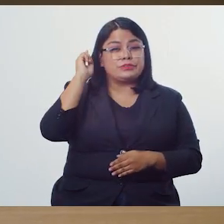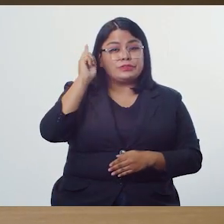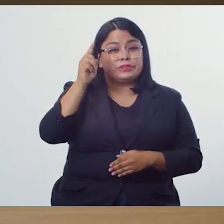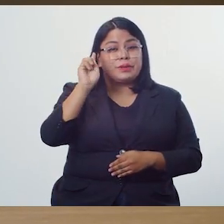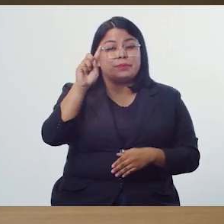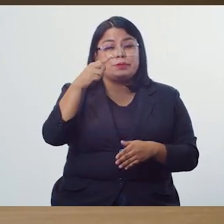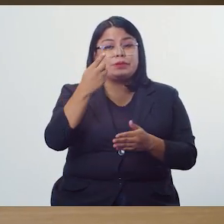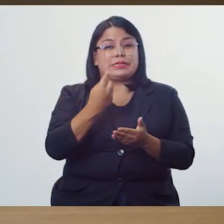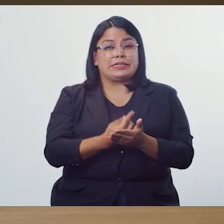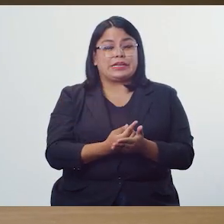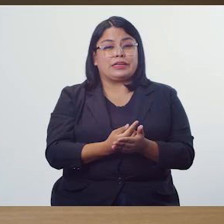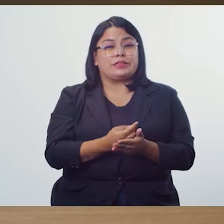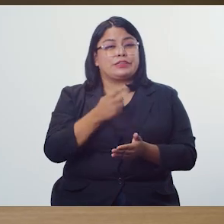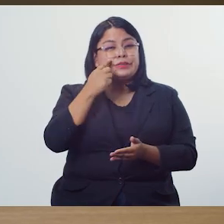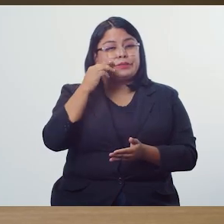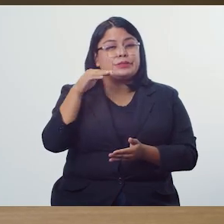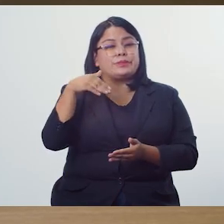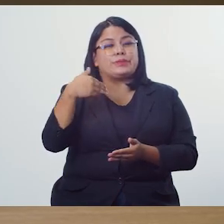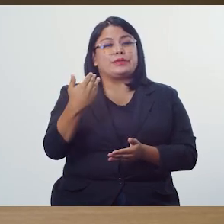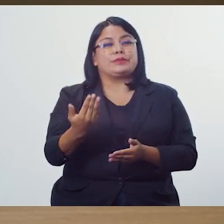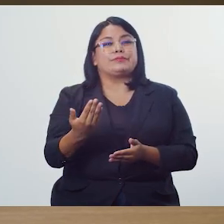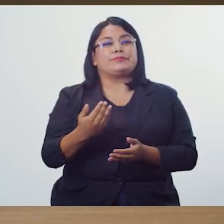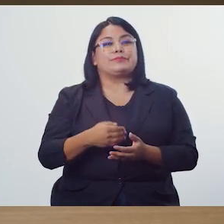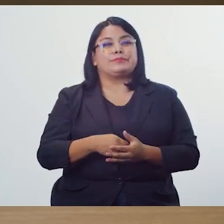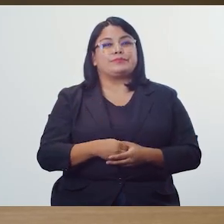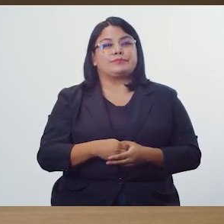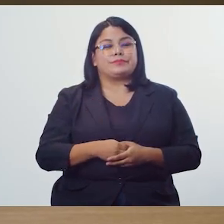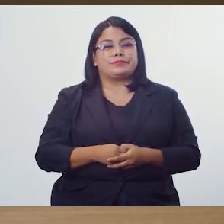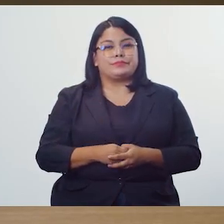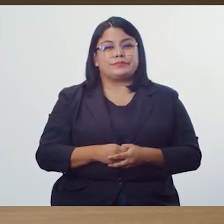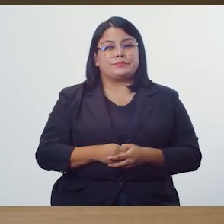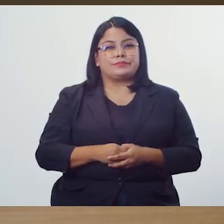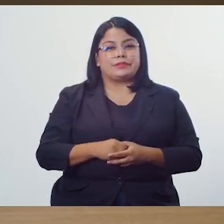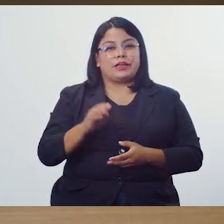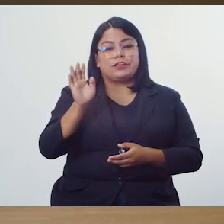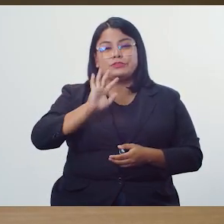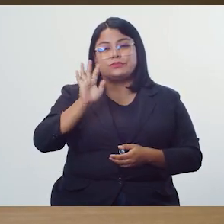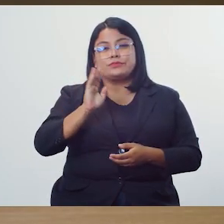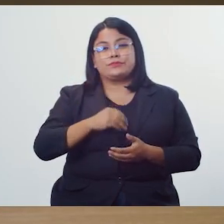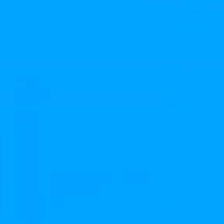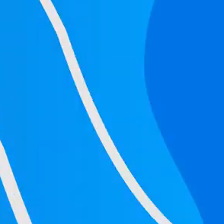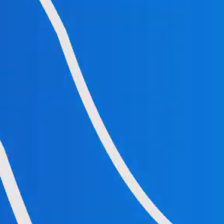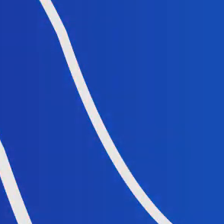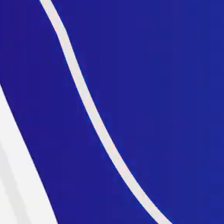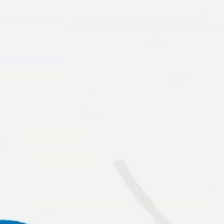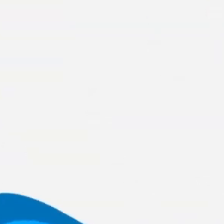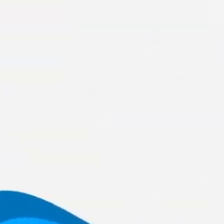maestras de primer grado. Nos vemos en la próxima jornada. Adiós. Adiós.